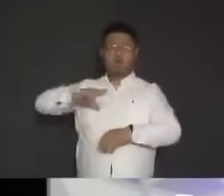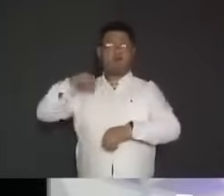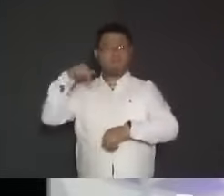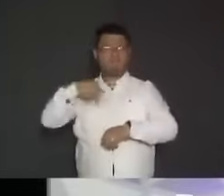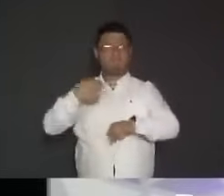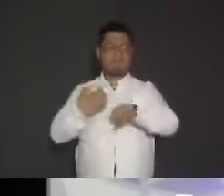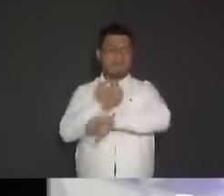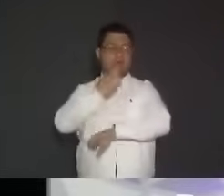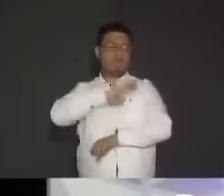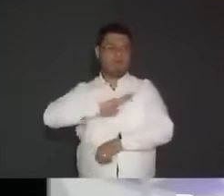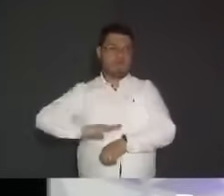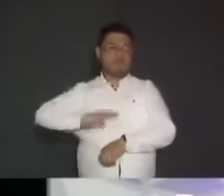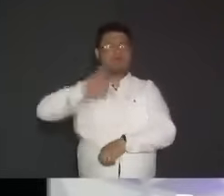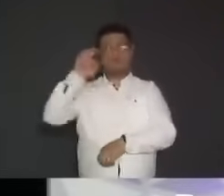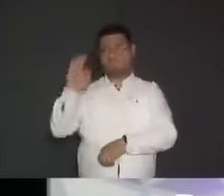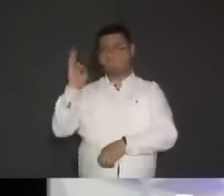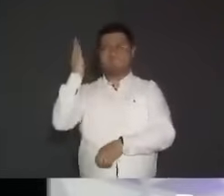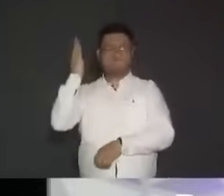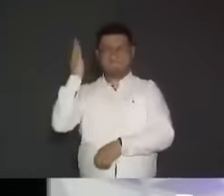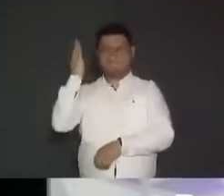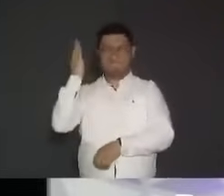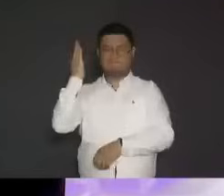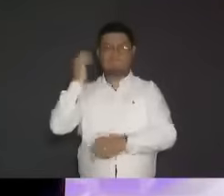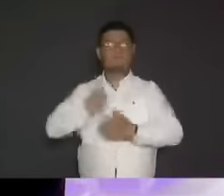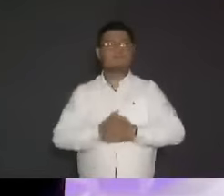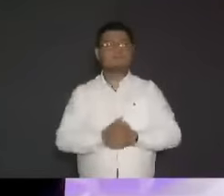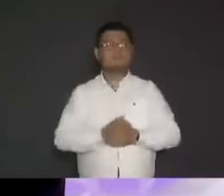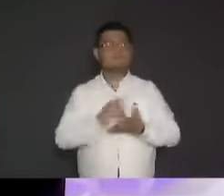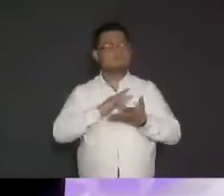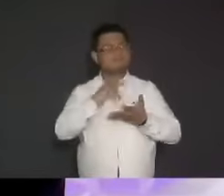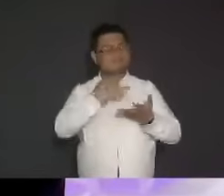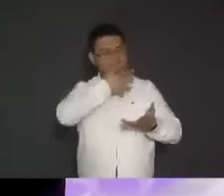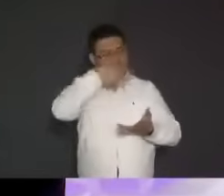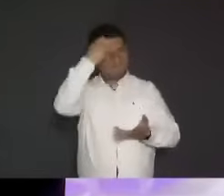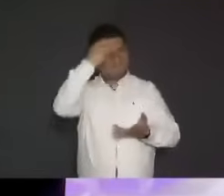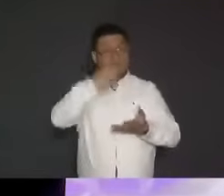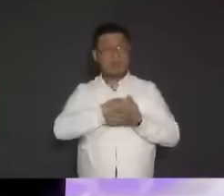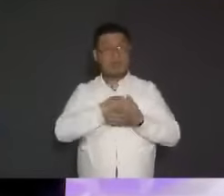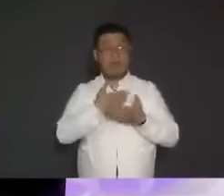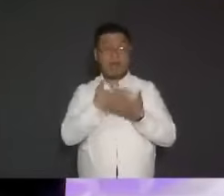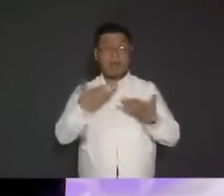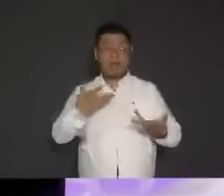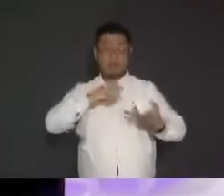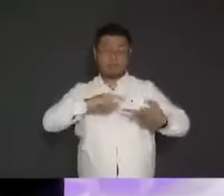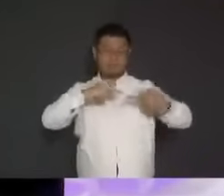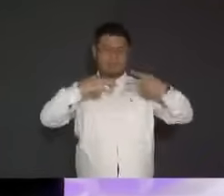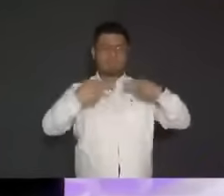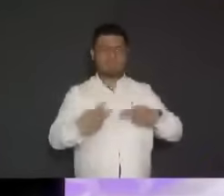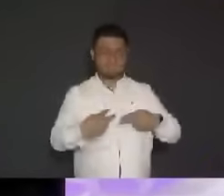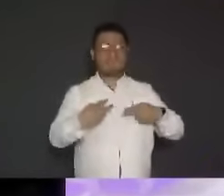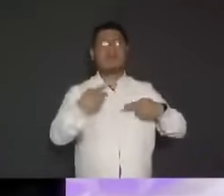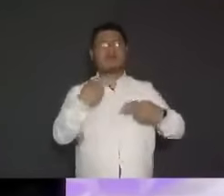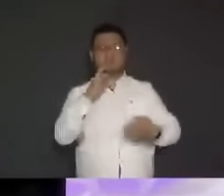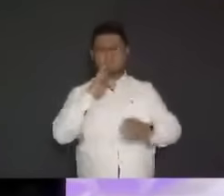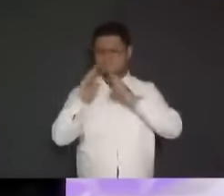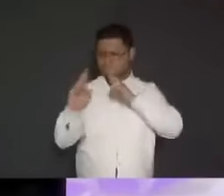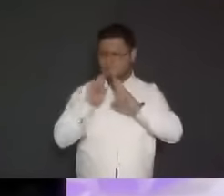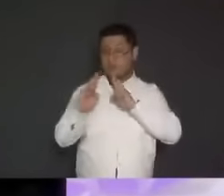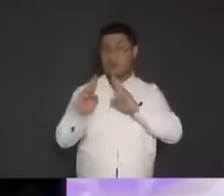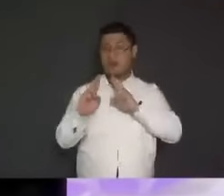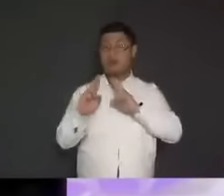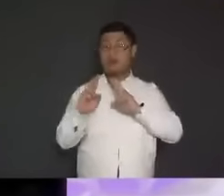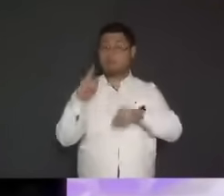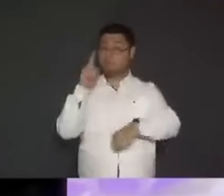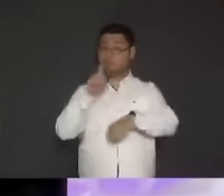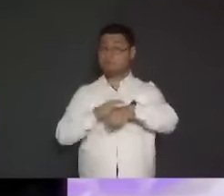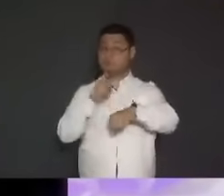federal. Gracias, candidata. Ahora daremos espacio para la réplica y contrarréplica. Es importante recordarles que